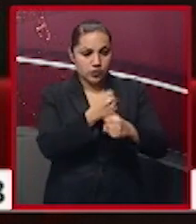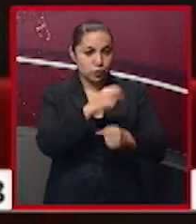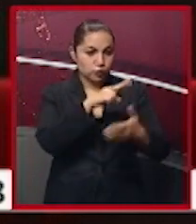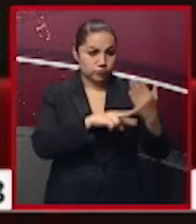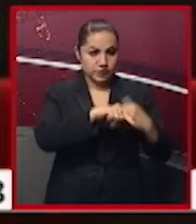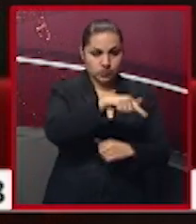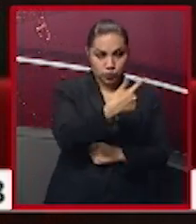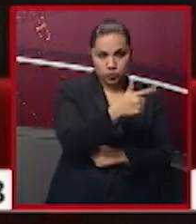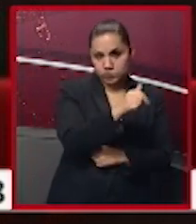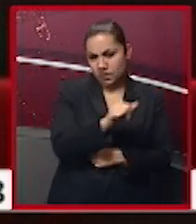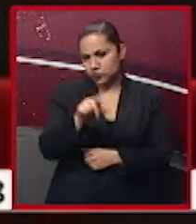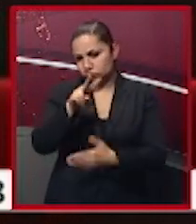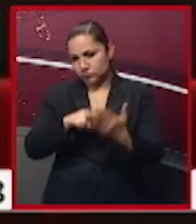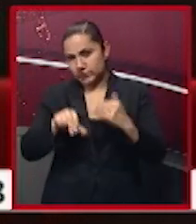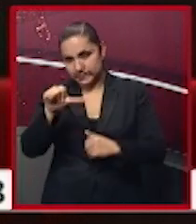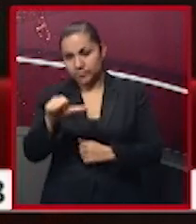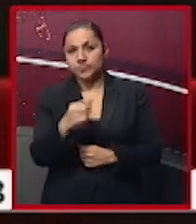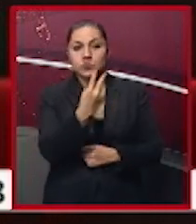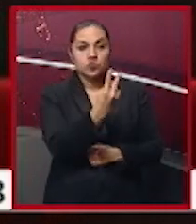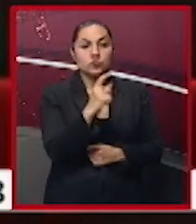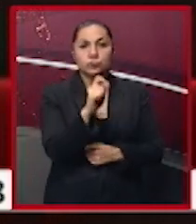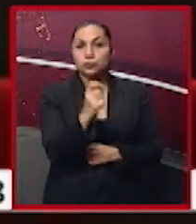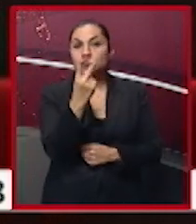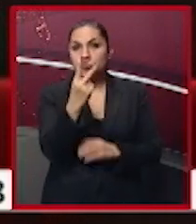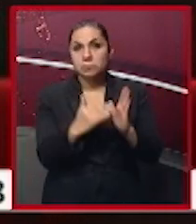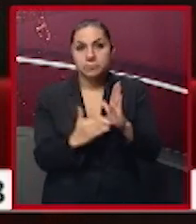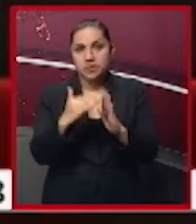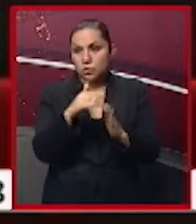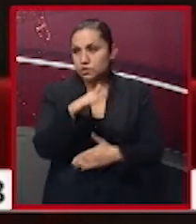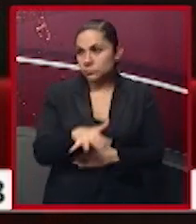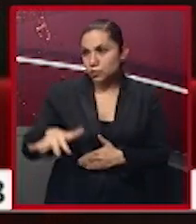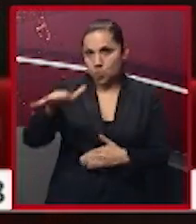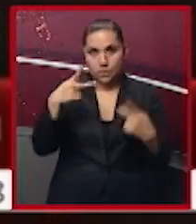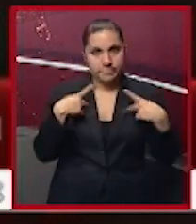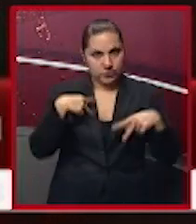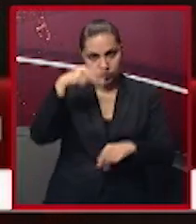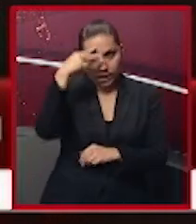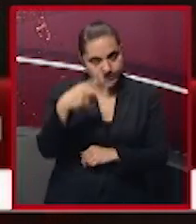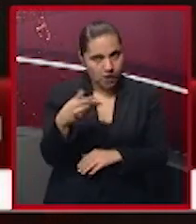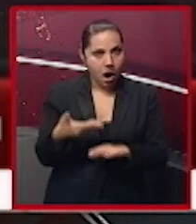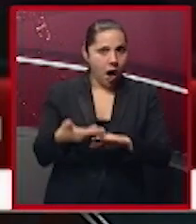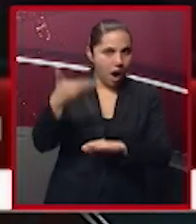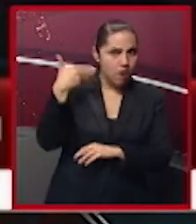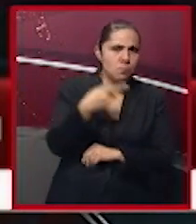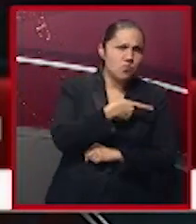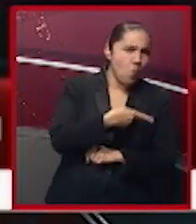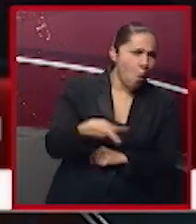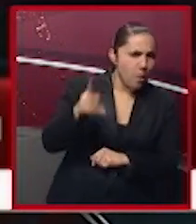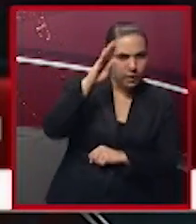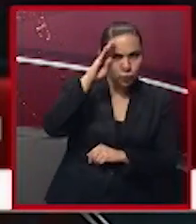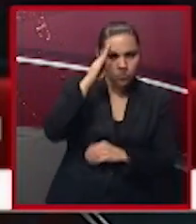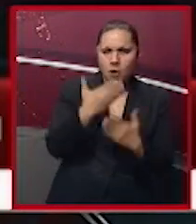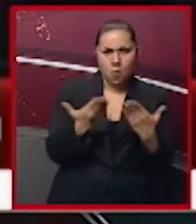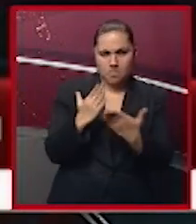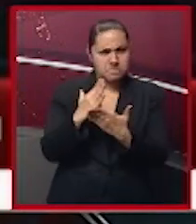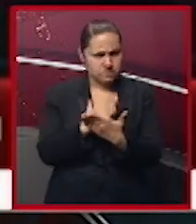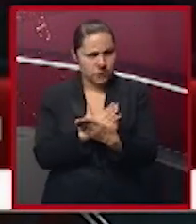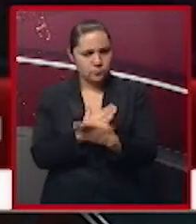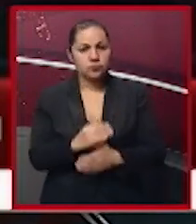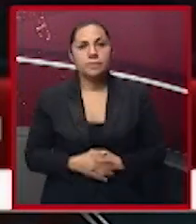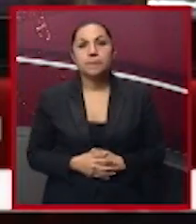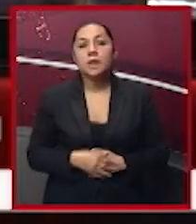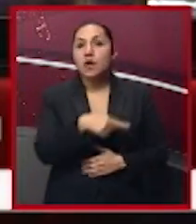2016, 2.2 millones de mexicanos dejaron atrás la pobreza extrema. Bueno, también se refirió a